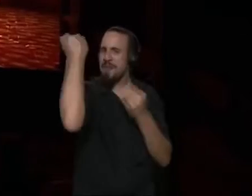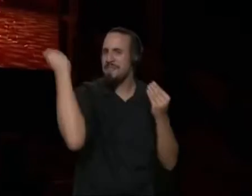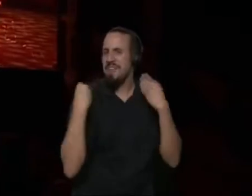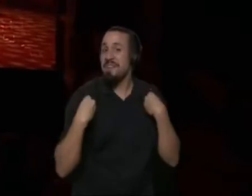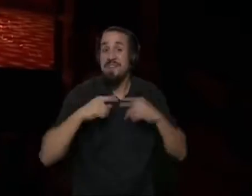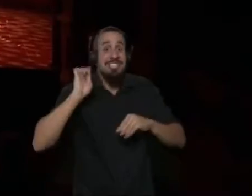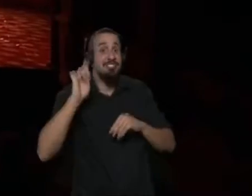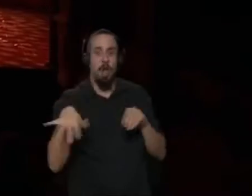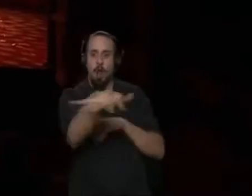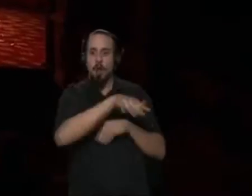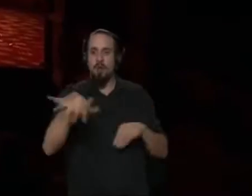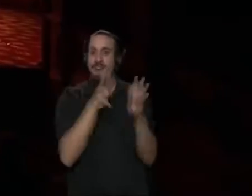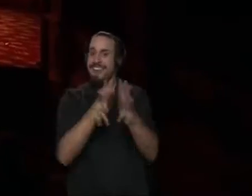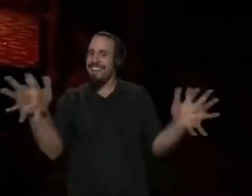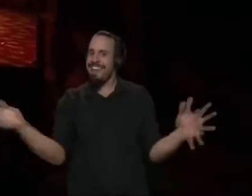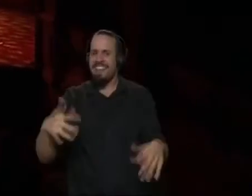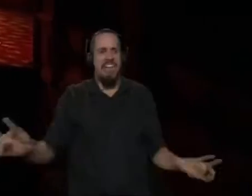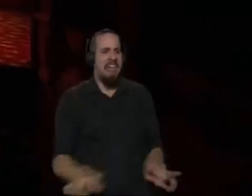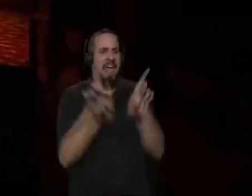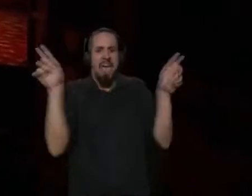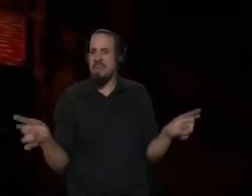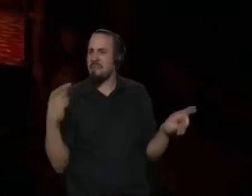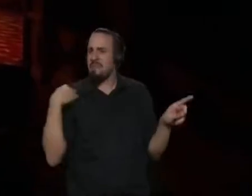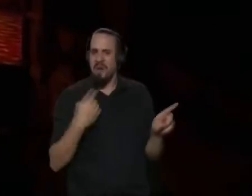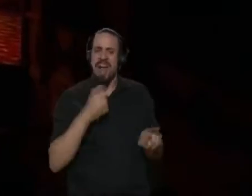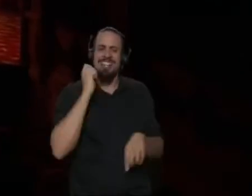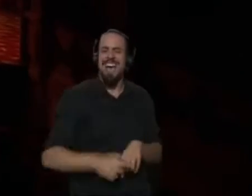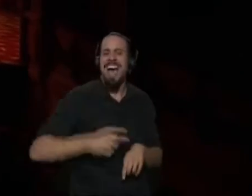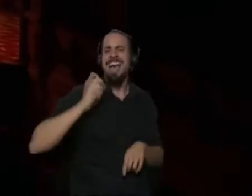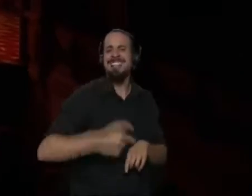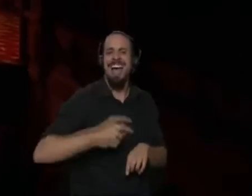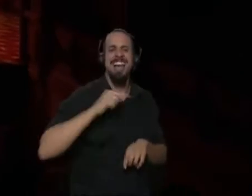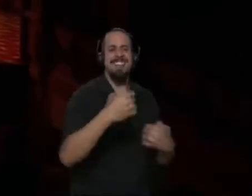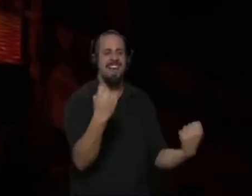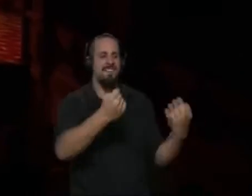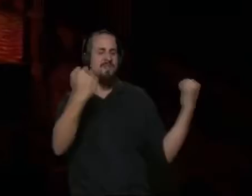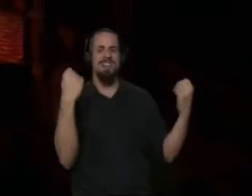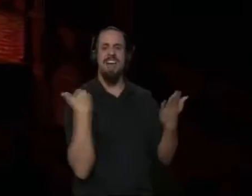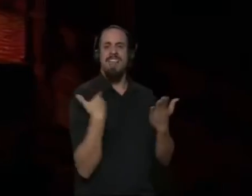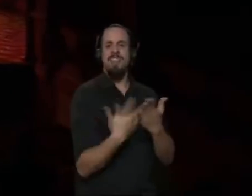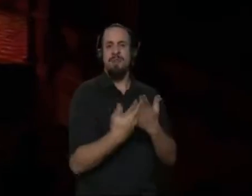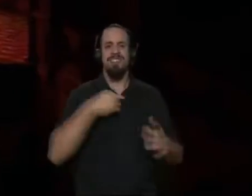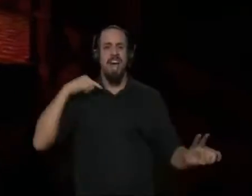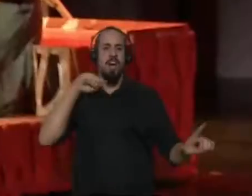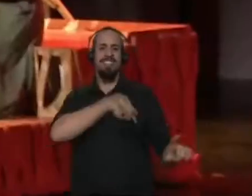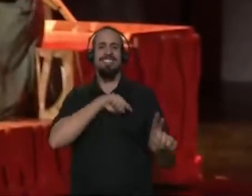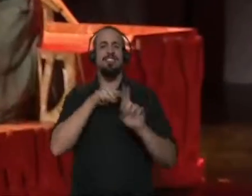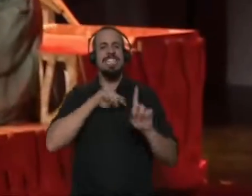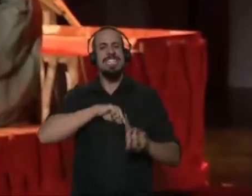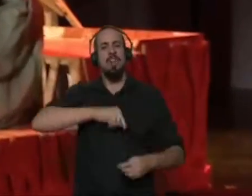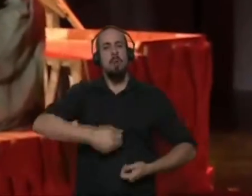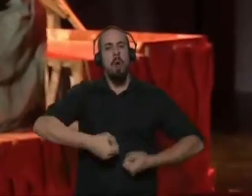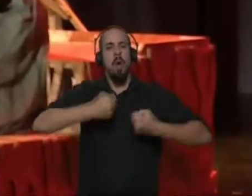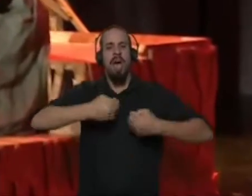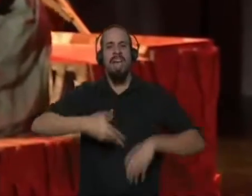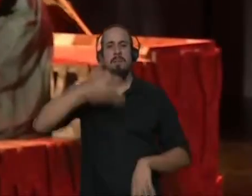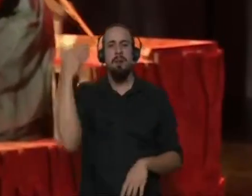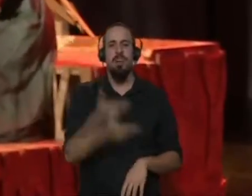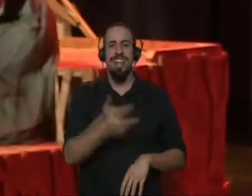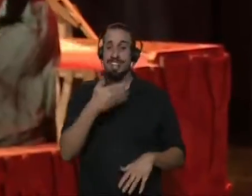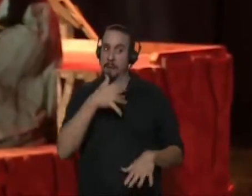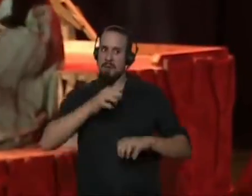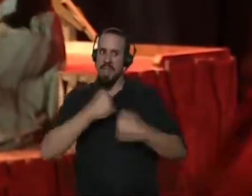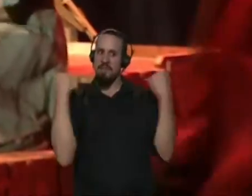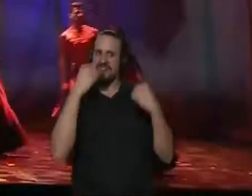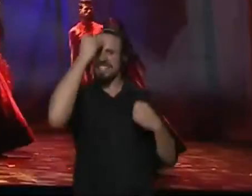casa gigante, que poco importa que ejerza constantemente su fuerza para sentirse importante. Porque esa fuerza gigante